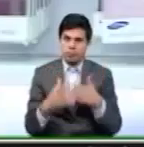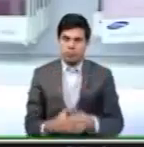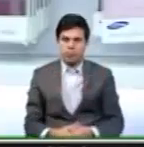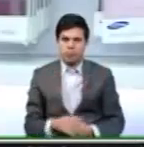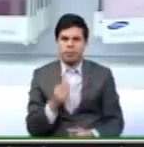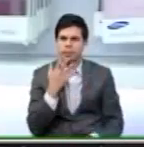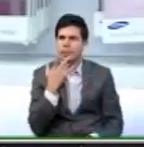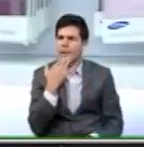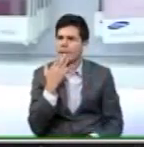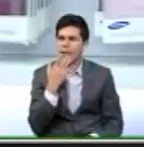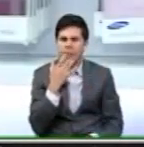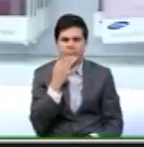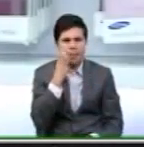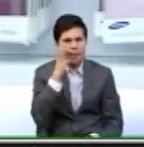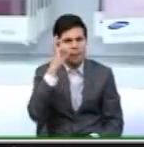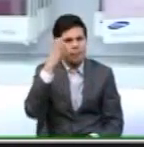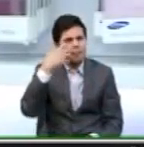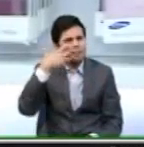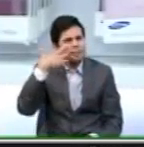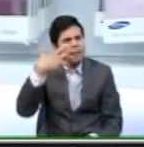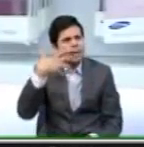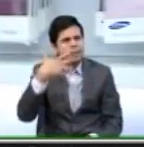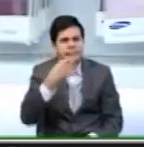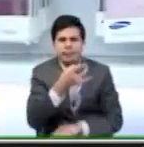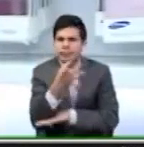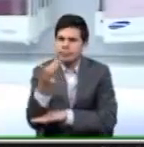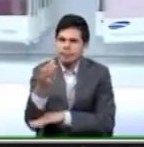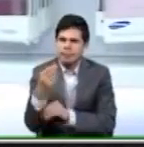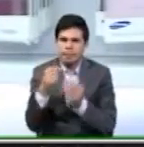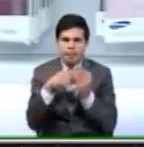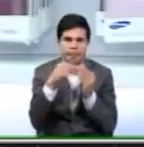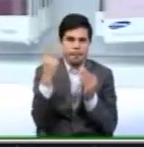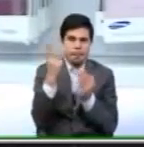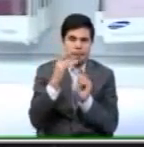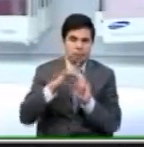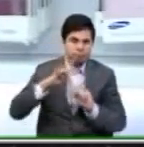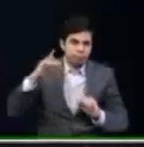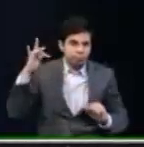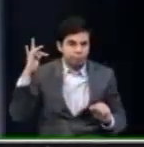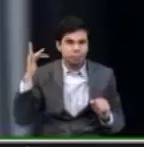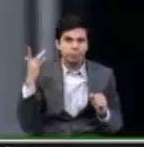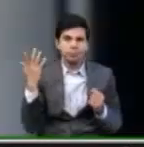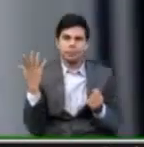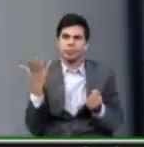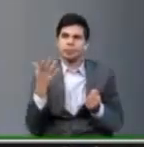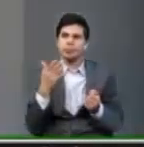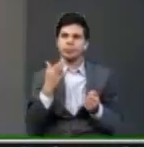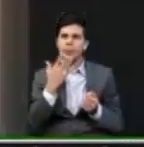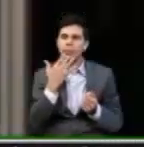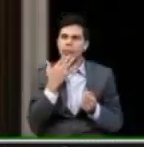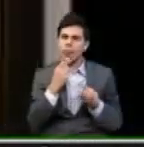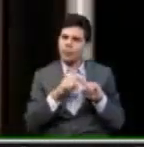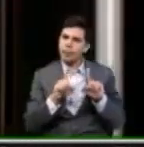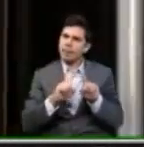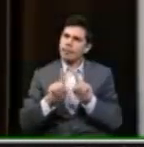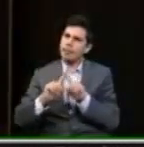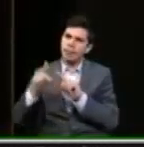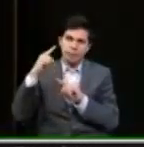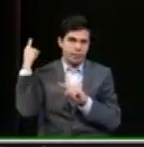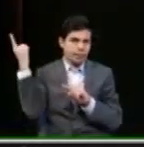Colores absolutamente diferentes. Tenemos verde esmeralda, un color totalmente diferente en el